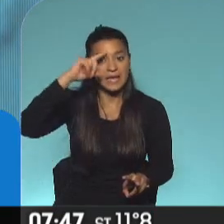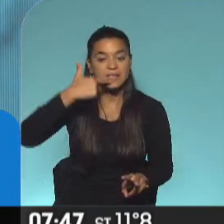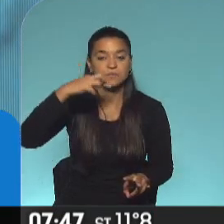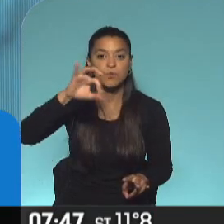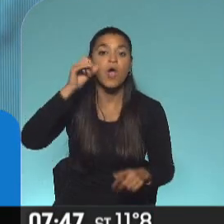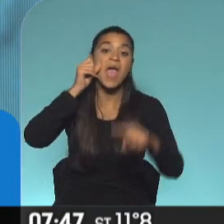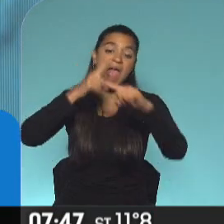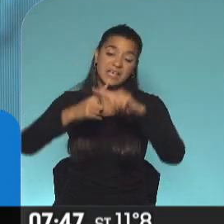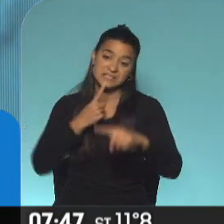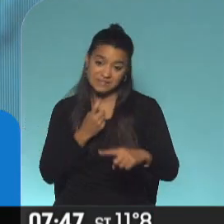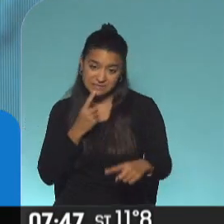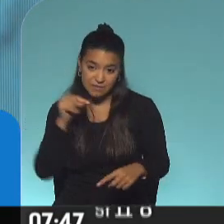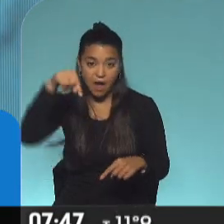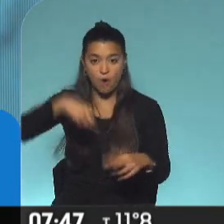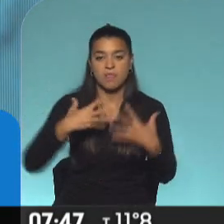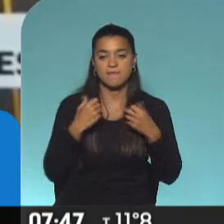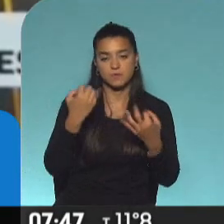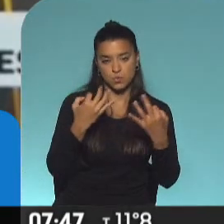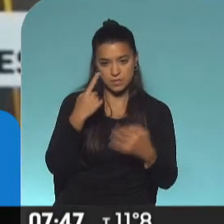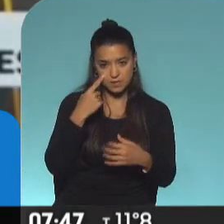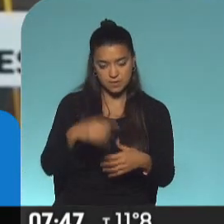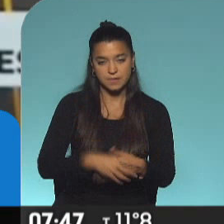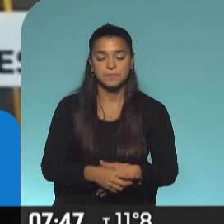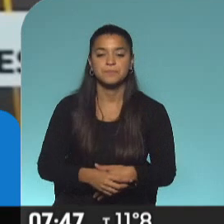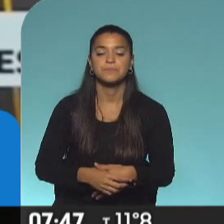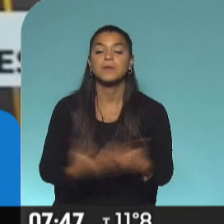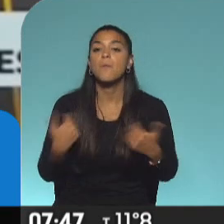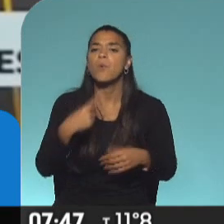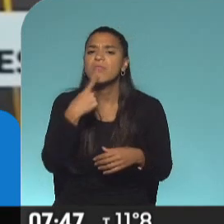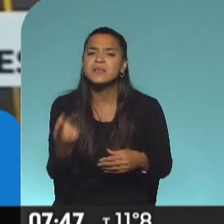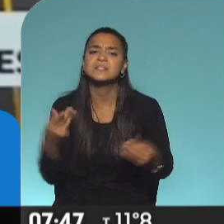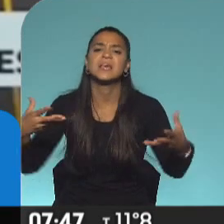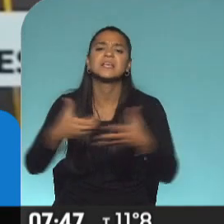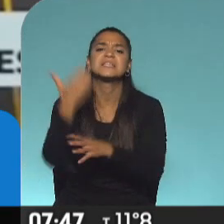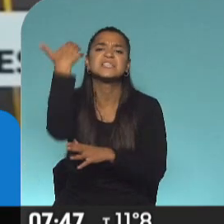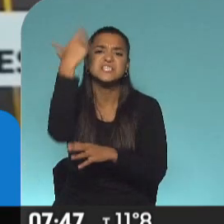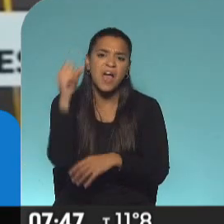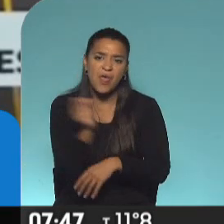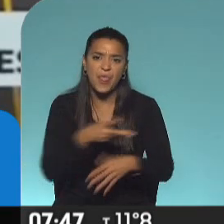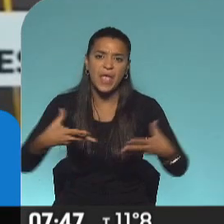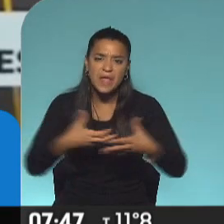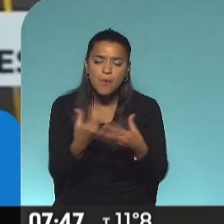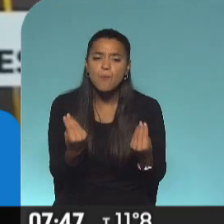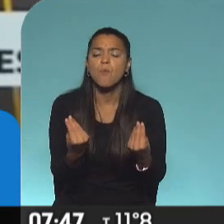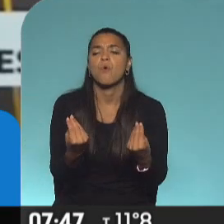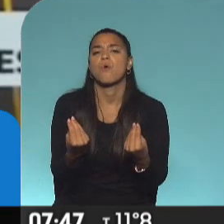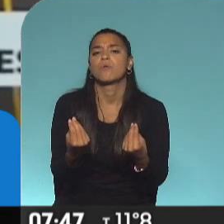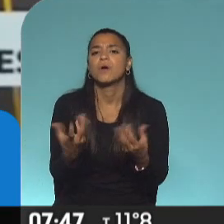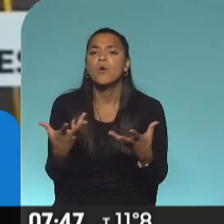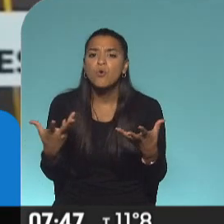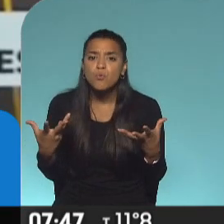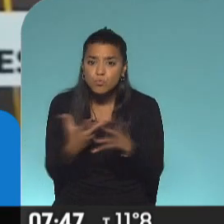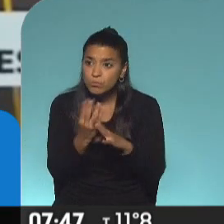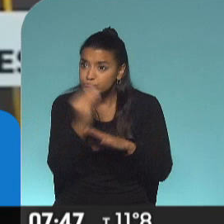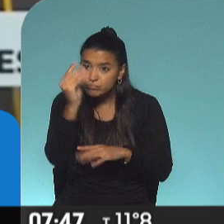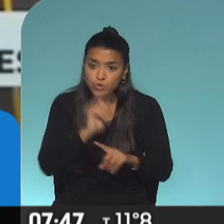hombre de River, ahora en Defensa y Justicia. ¿Qué puedes decirle a la hinchada de Defensa y a este grupo que, si bien no clasificó,